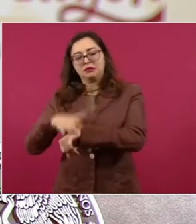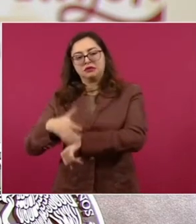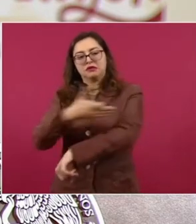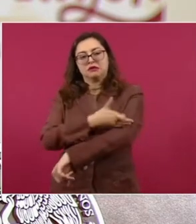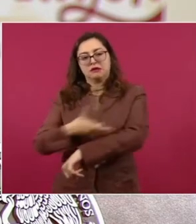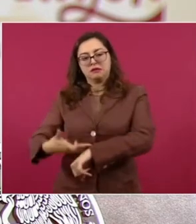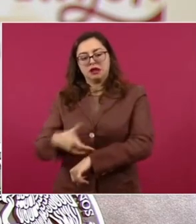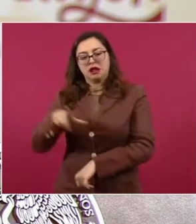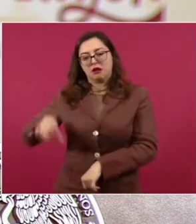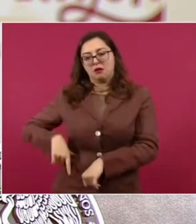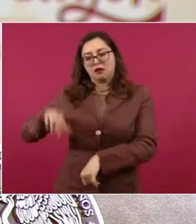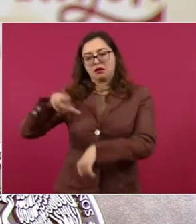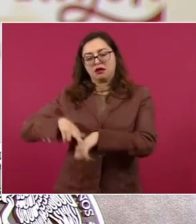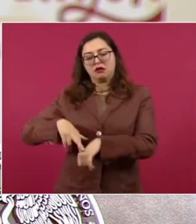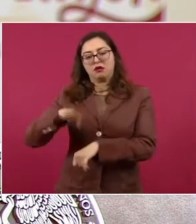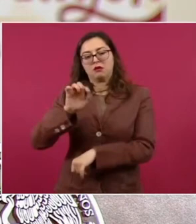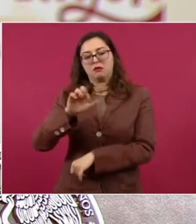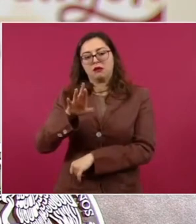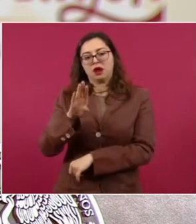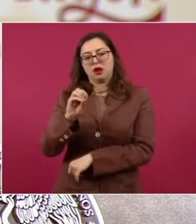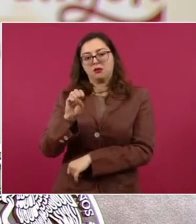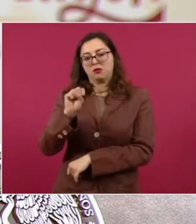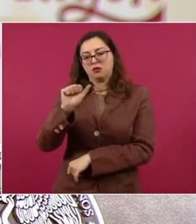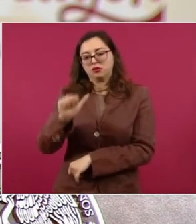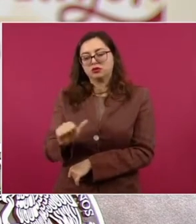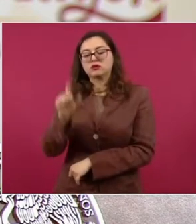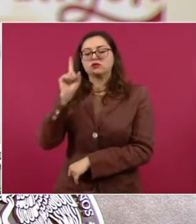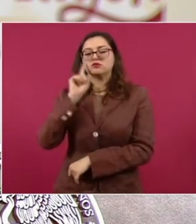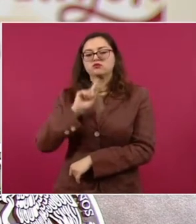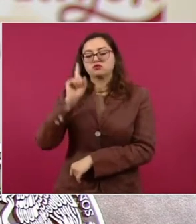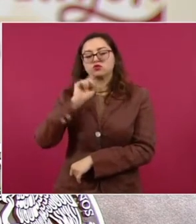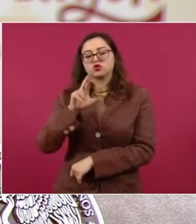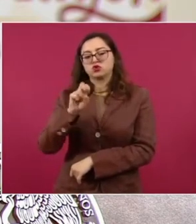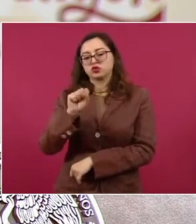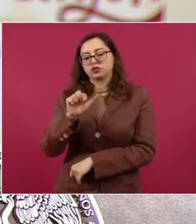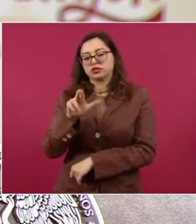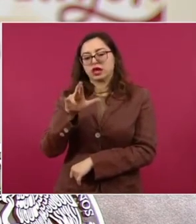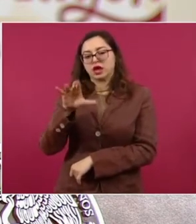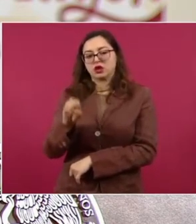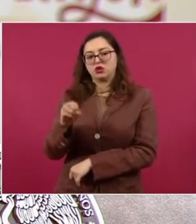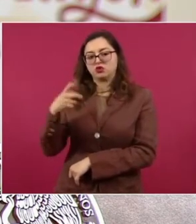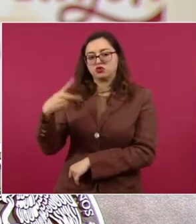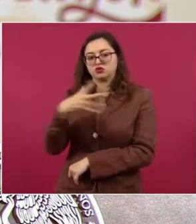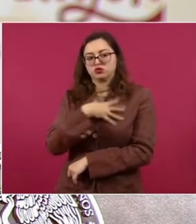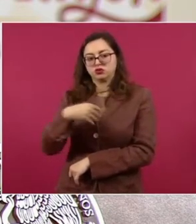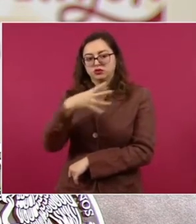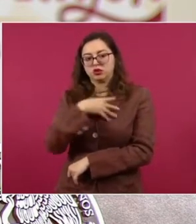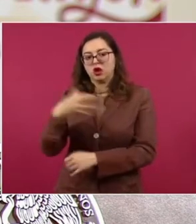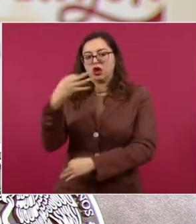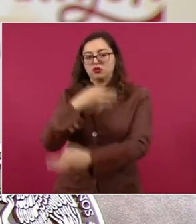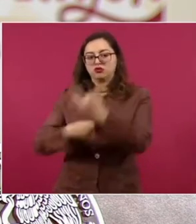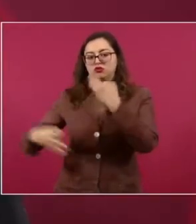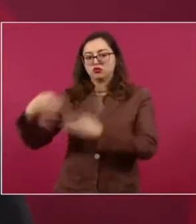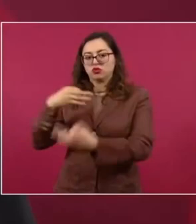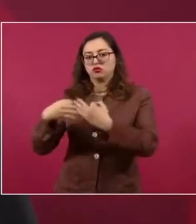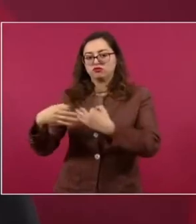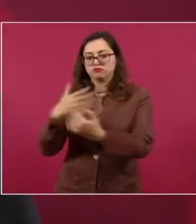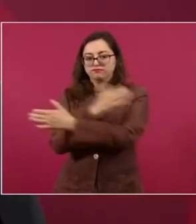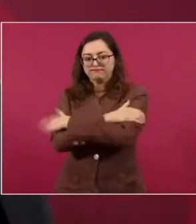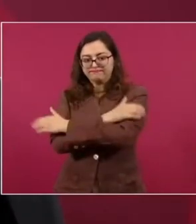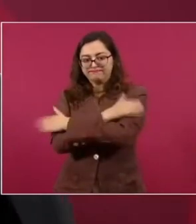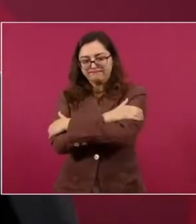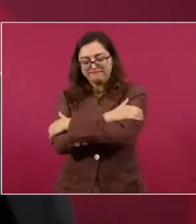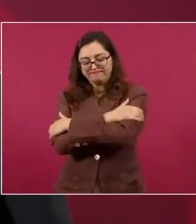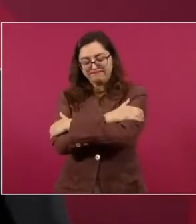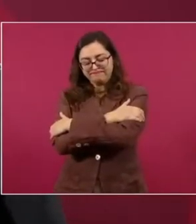Miguel Barbosa Huerta, a doña Rosario, a sus hijos y a todos sus seres queridos. Un abrazo fraterno.